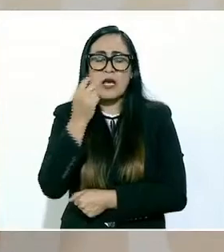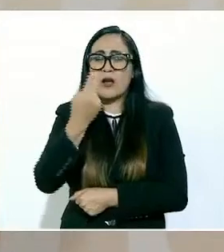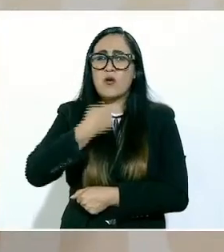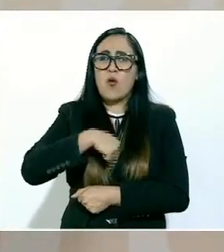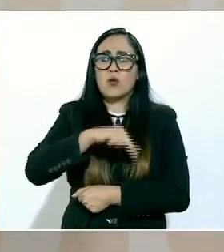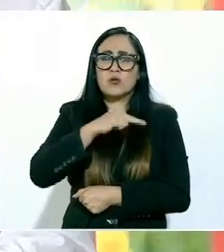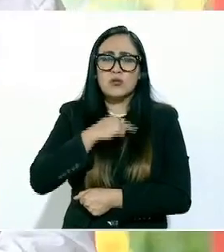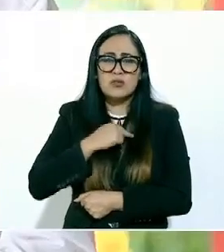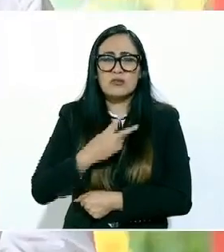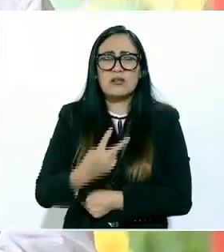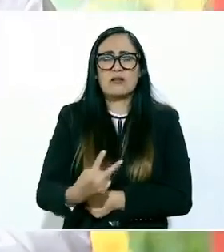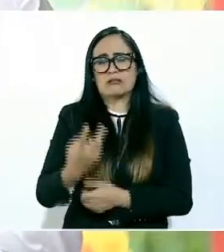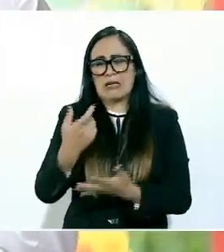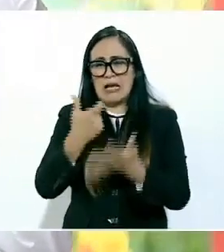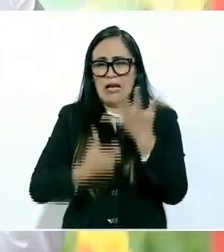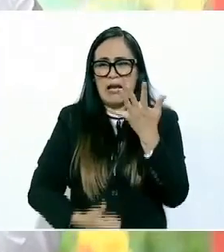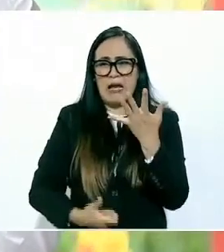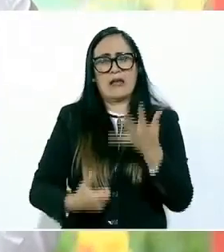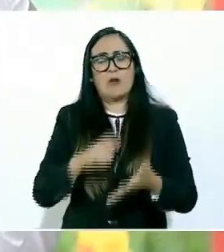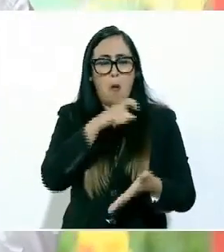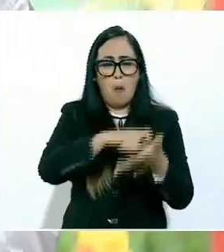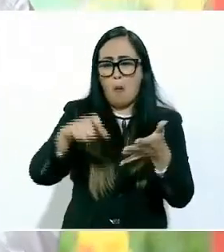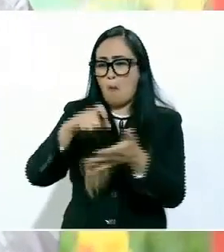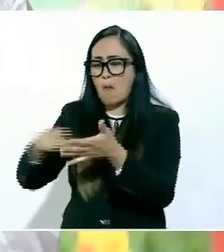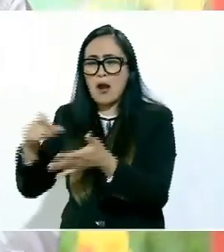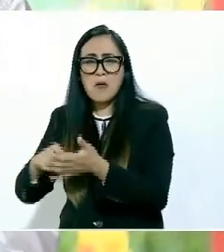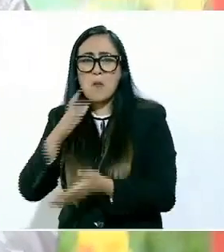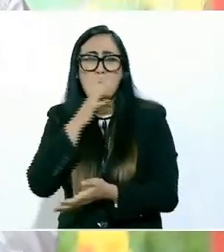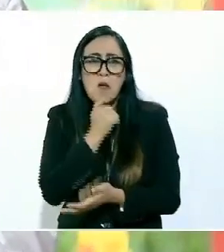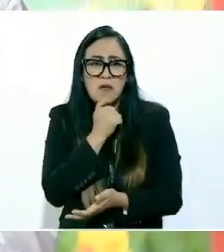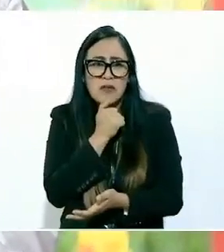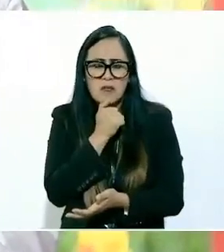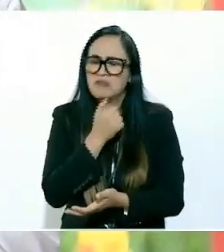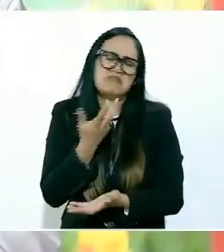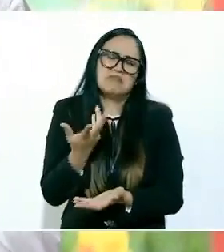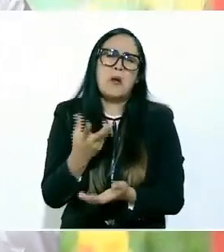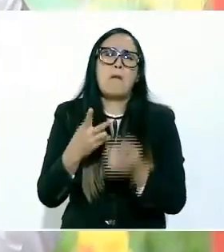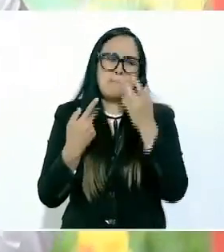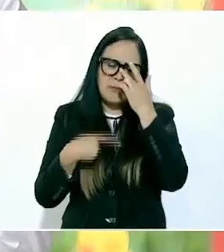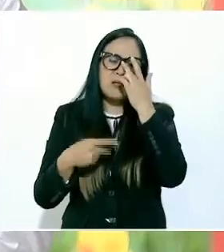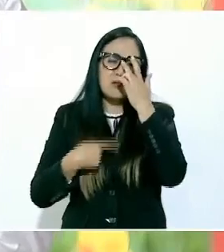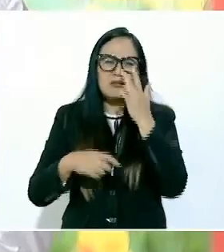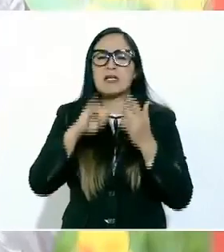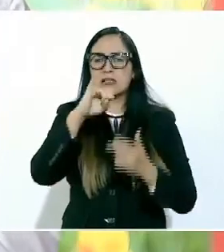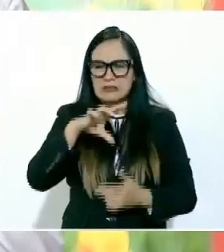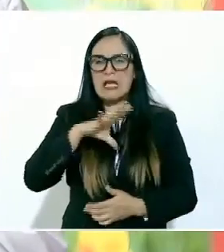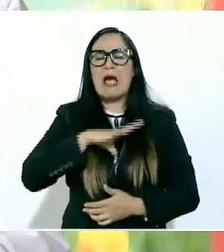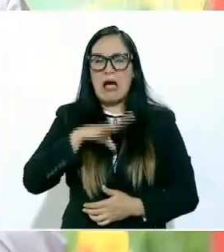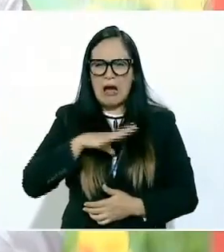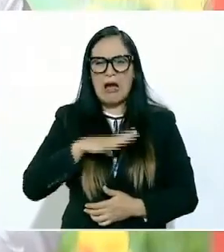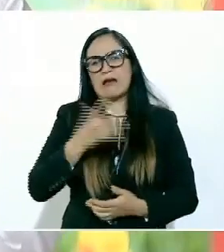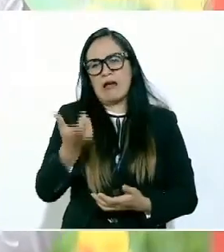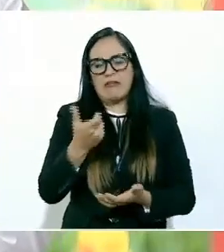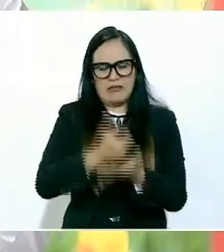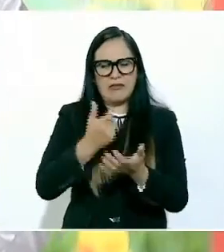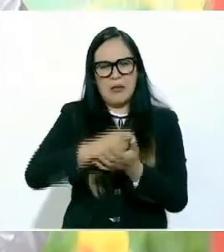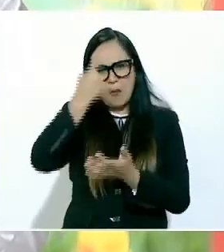padecimos de una crisis de consumo. La gente nunca dejó de tener para lo